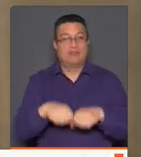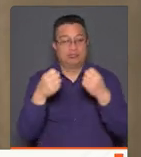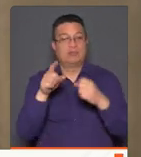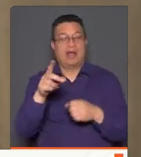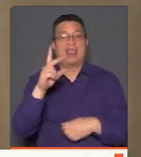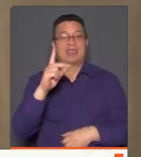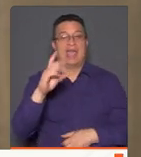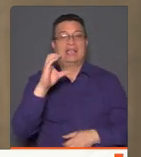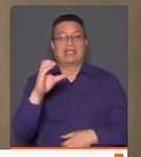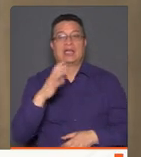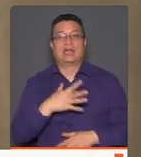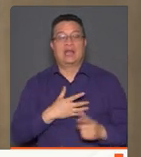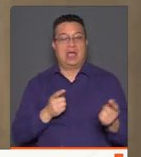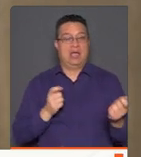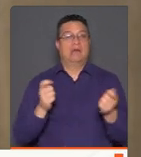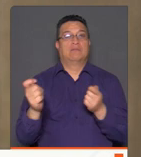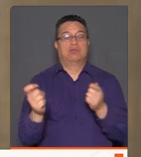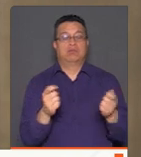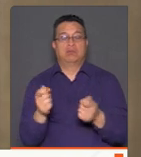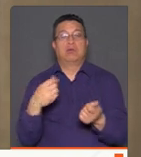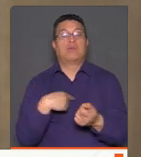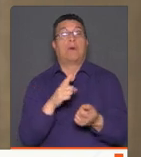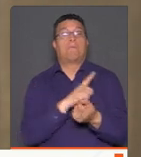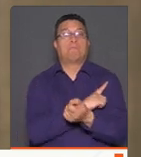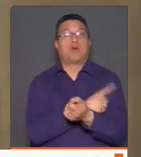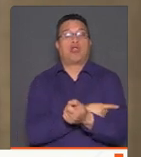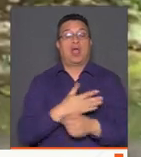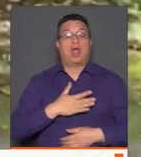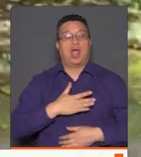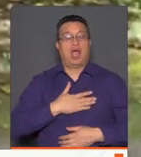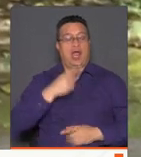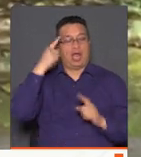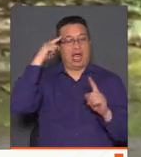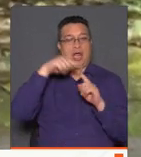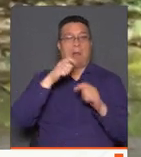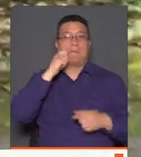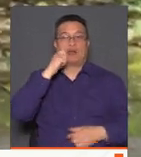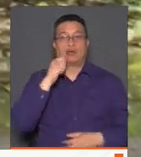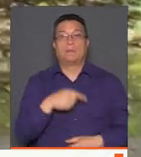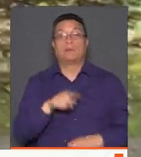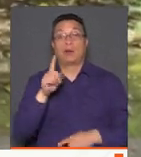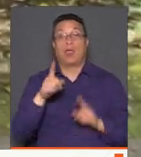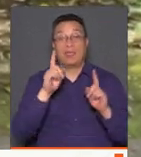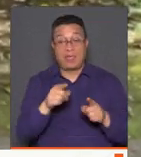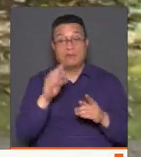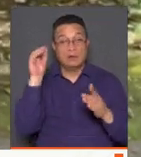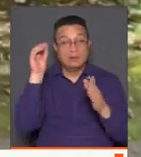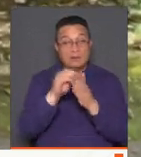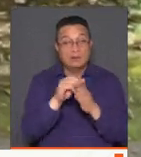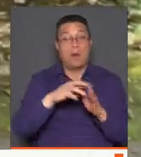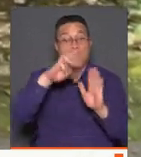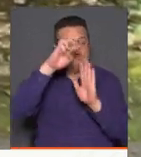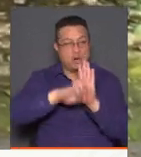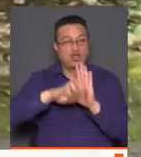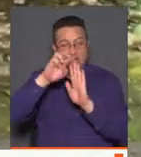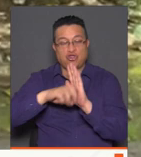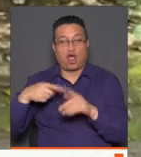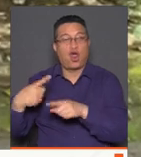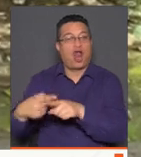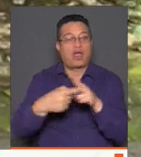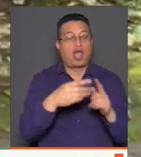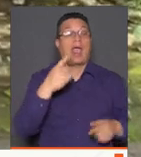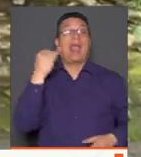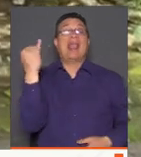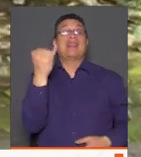quedarse manejando las migajas de poder para su propósito personal. Pero tenemos que colocar el énfasis en los proyectos colectivos por sobre los proyectos